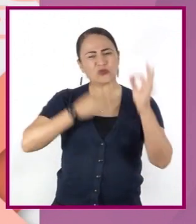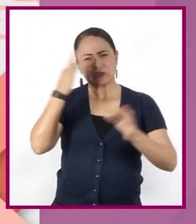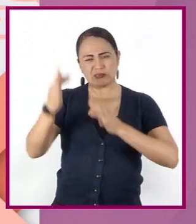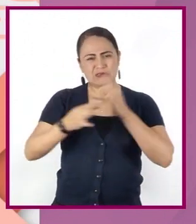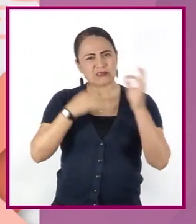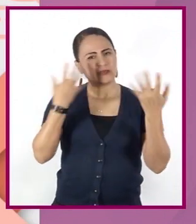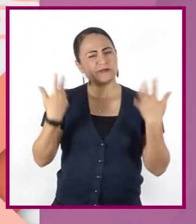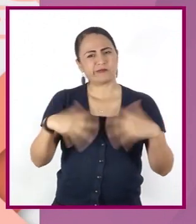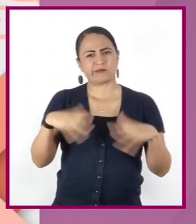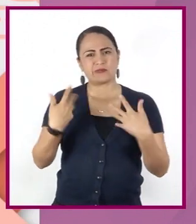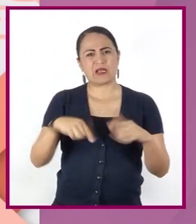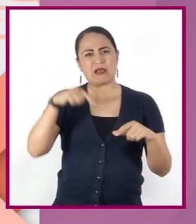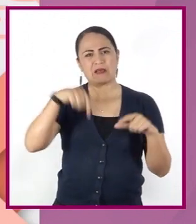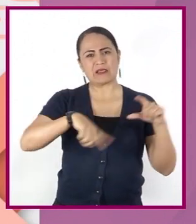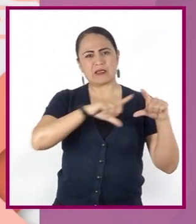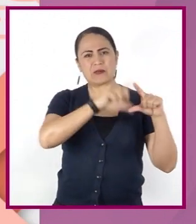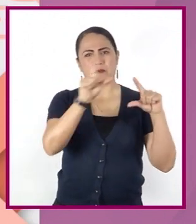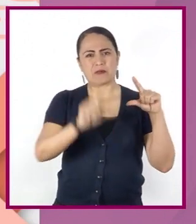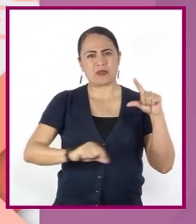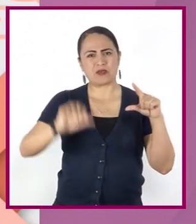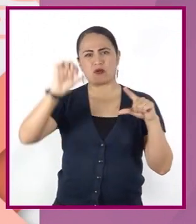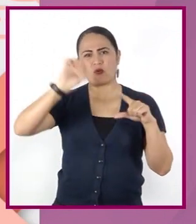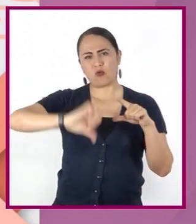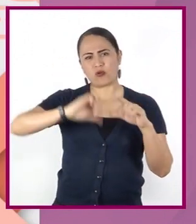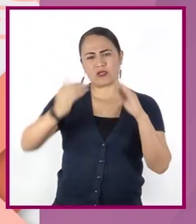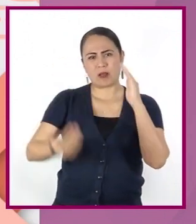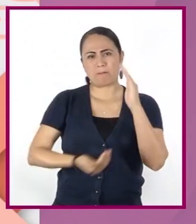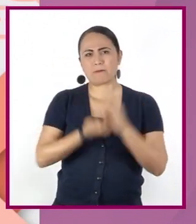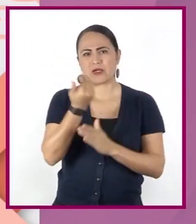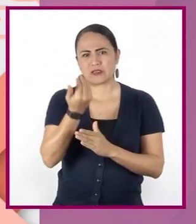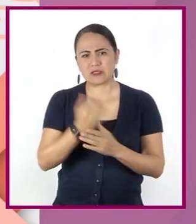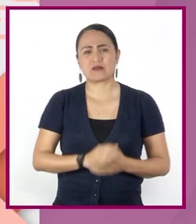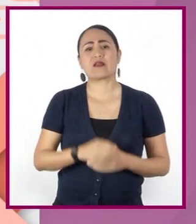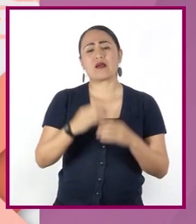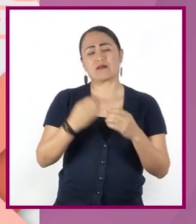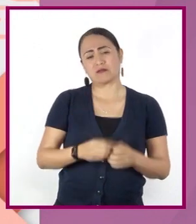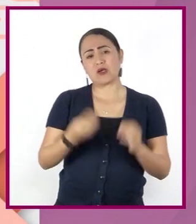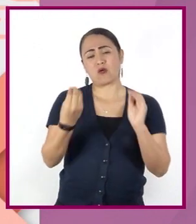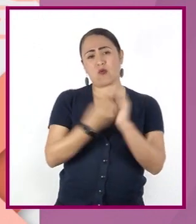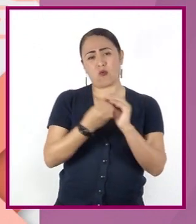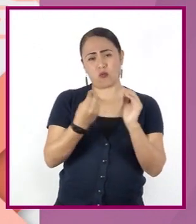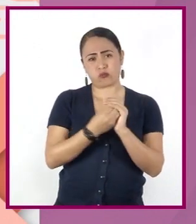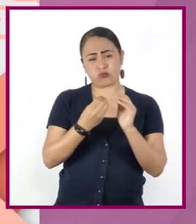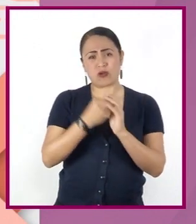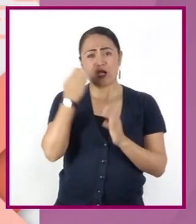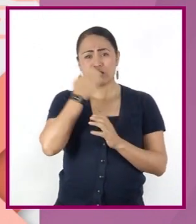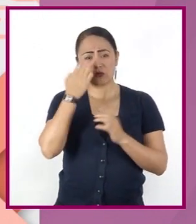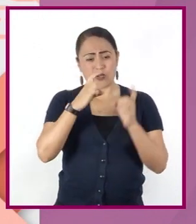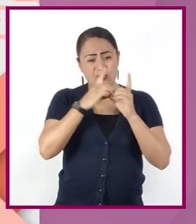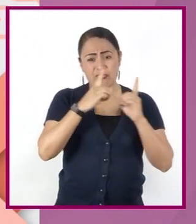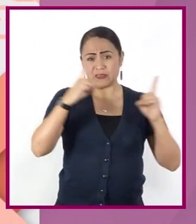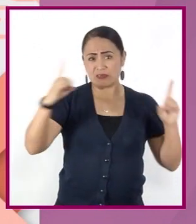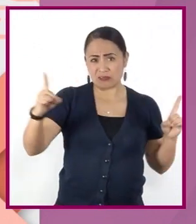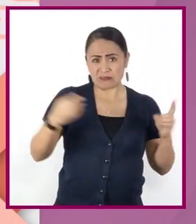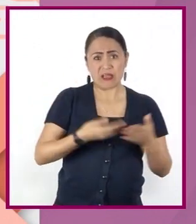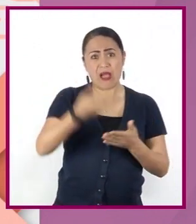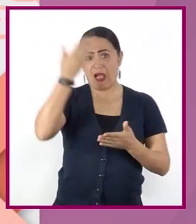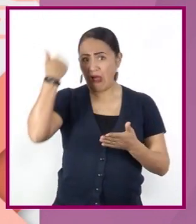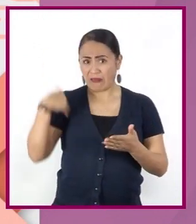sobre lo que aqueja a México esta mañana. Tomar clases a distancia es un hecho sin precedentes en todo el